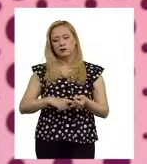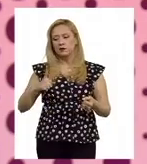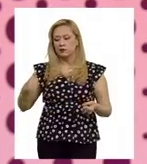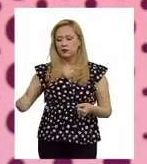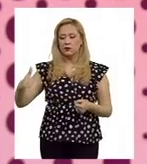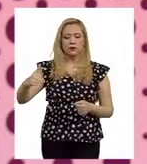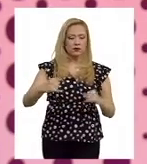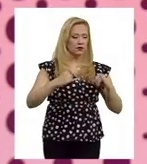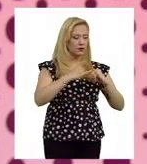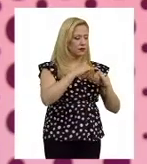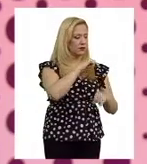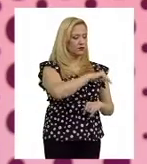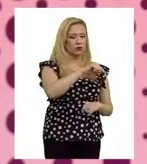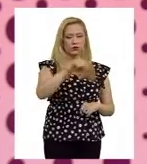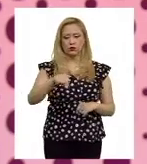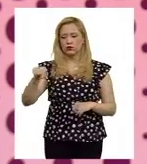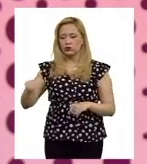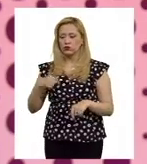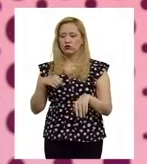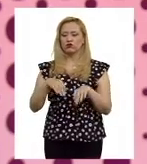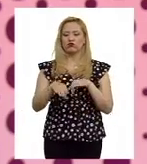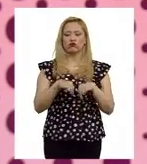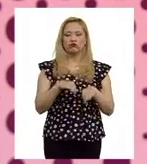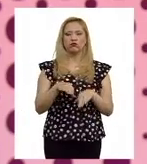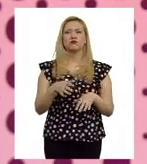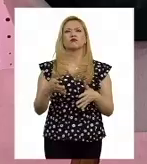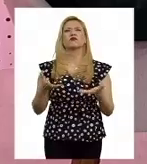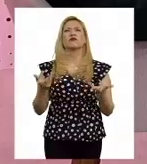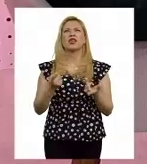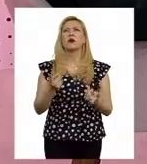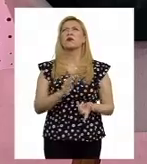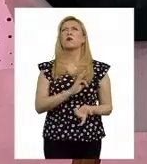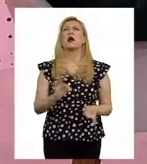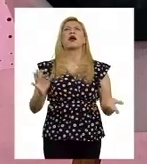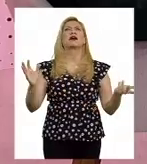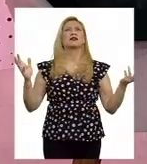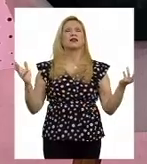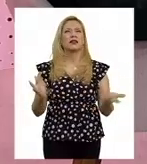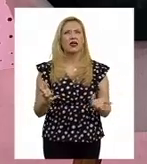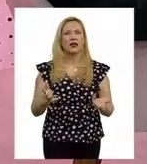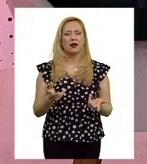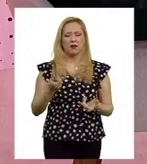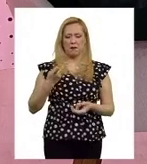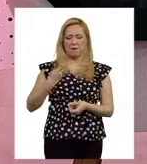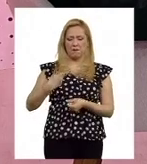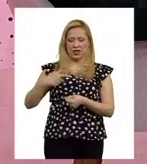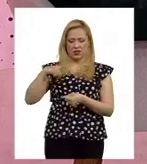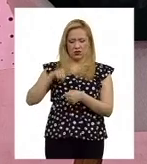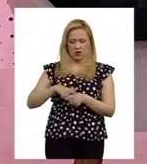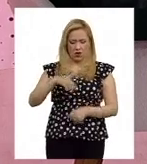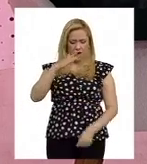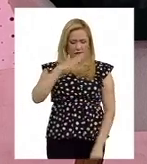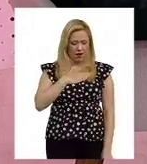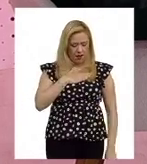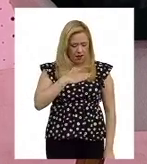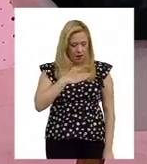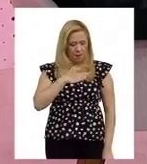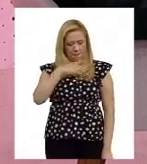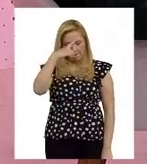que trabajamos y con lo que nos toca trabajar, pero también qué podemos hacer desde lo personal y lo social